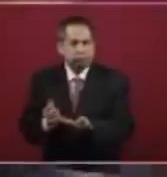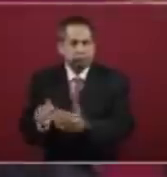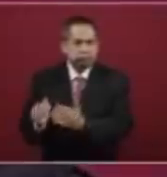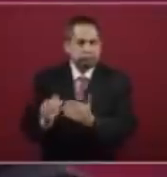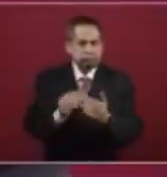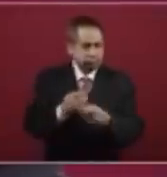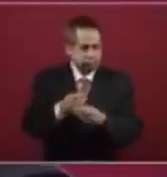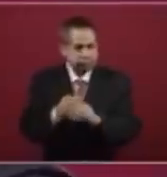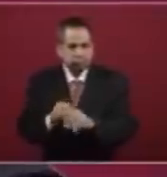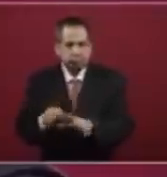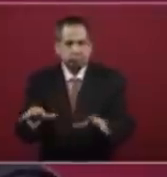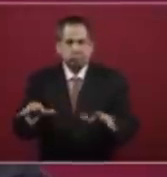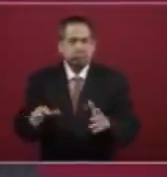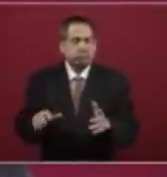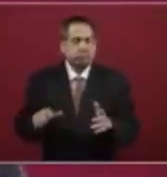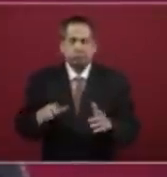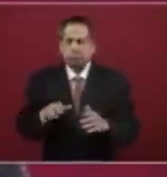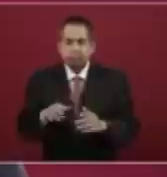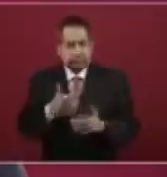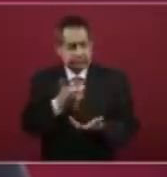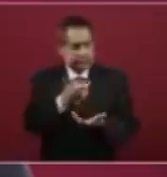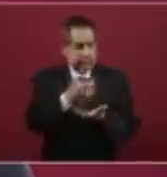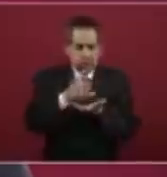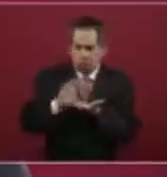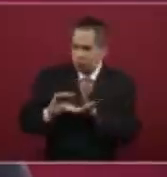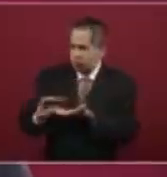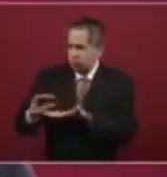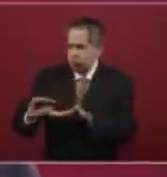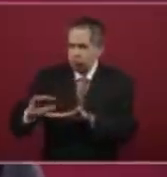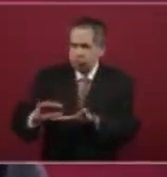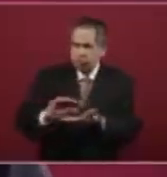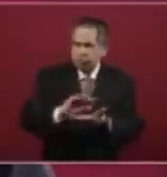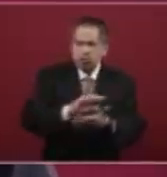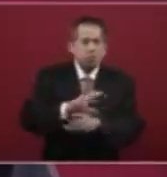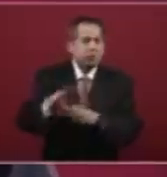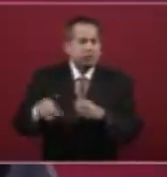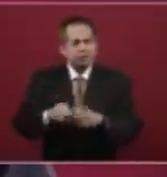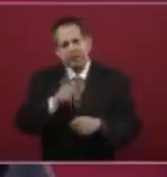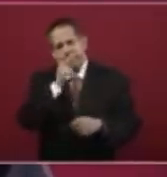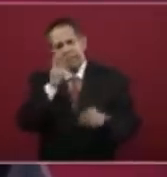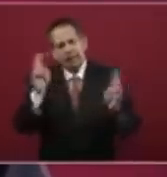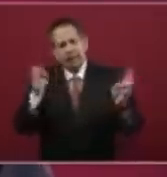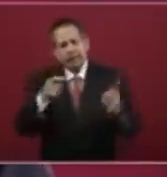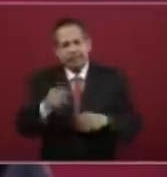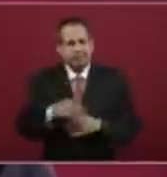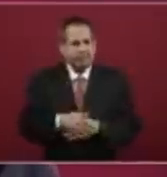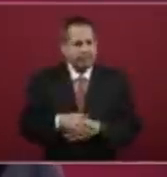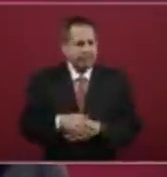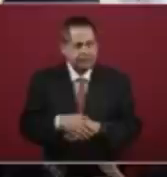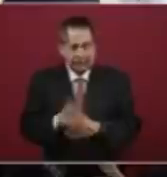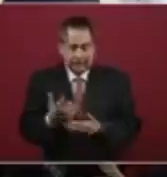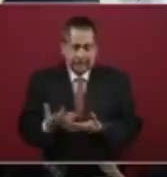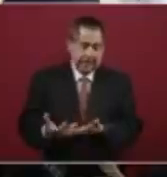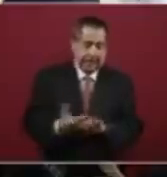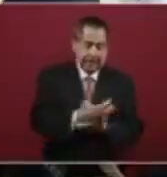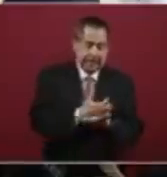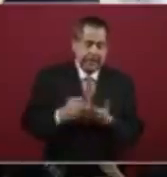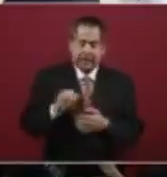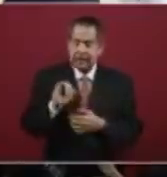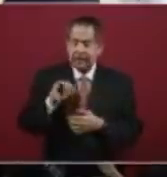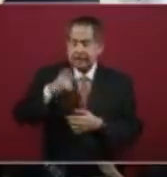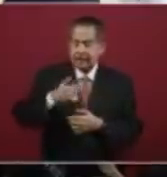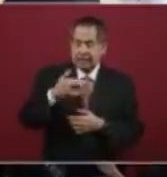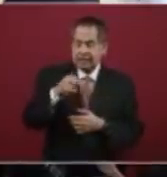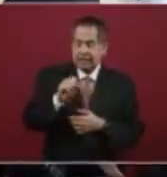y que haya una distribución, los técnicos dicen, del ingreso, yo digo de